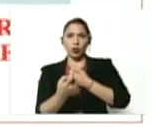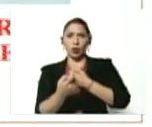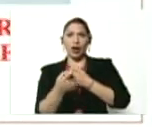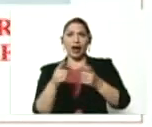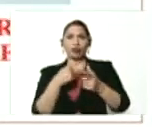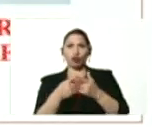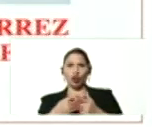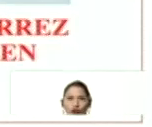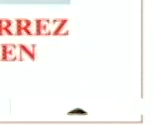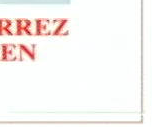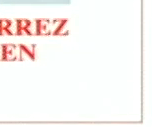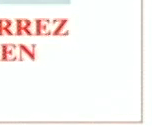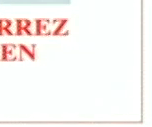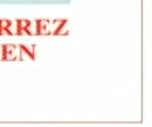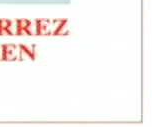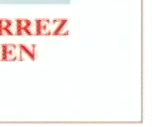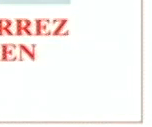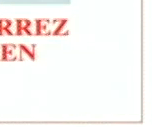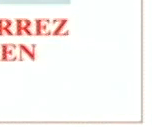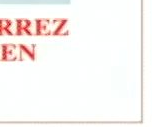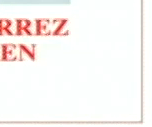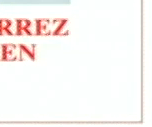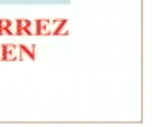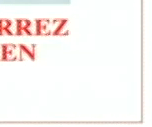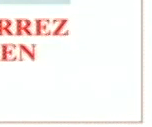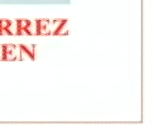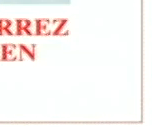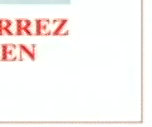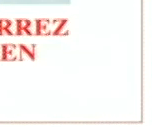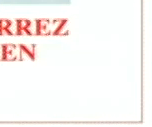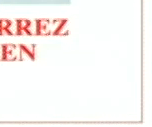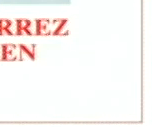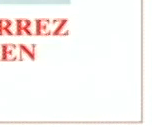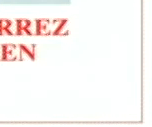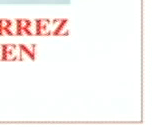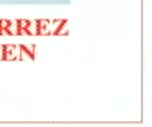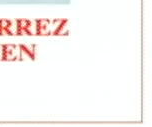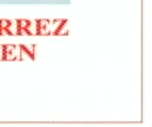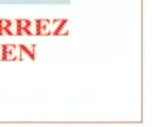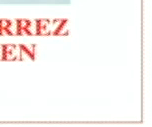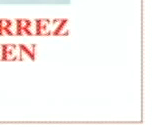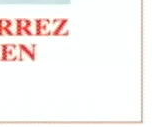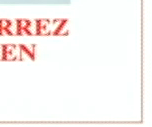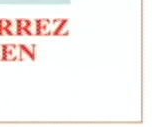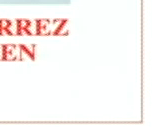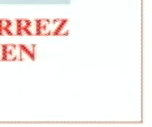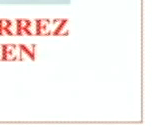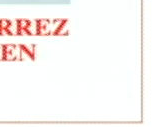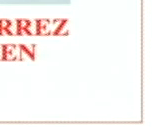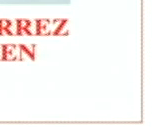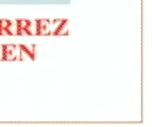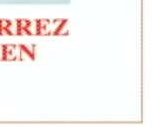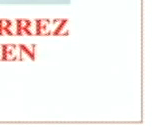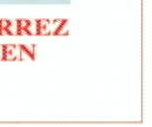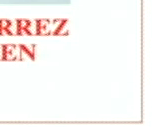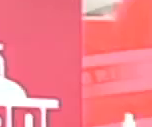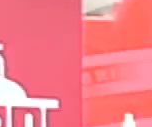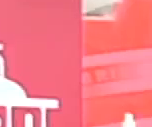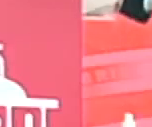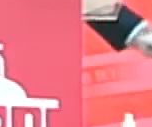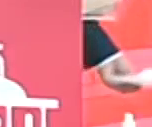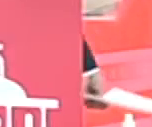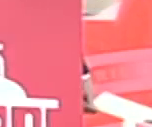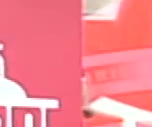en acciones de entrenamiento en los campamentos de Río Hacha, en el campamento de Maicao, en el campamento de Santa Marta, donde